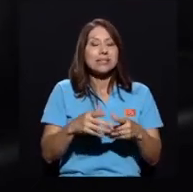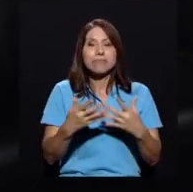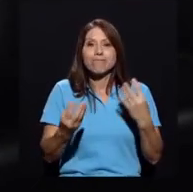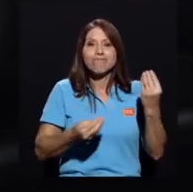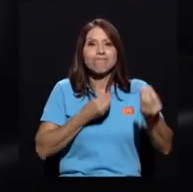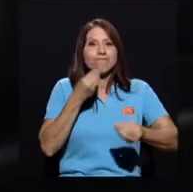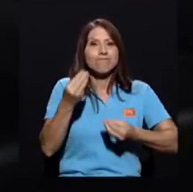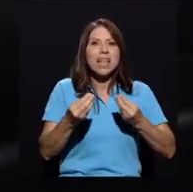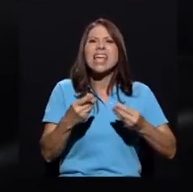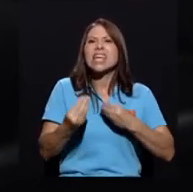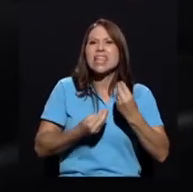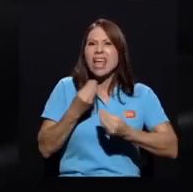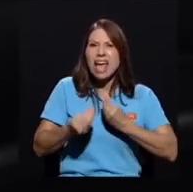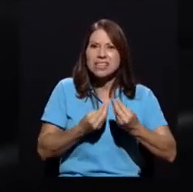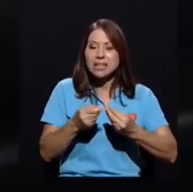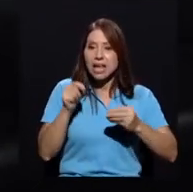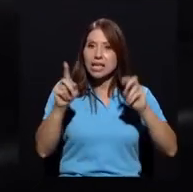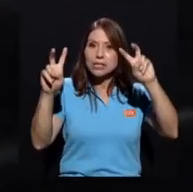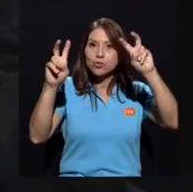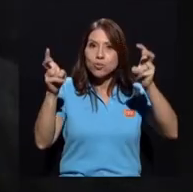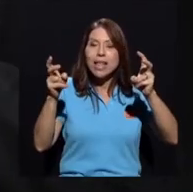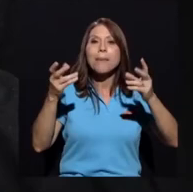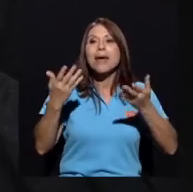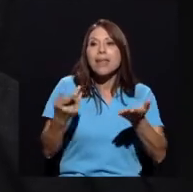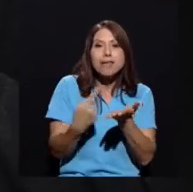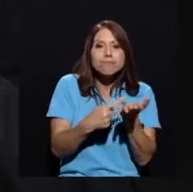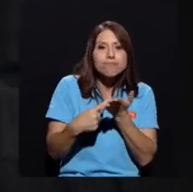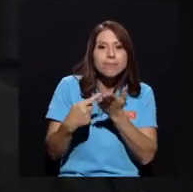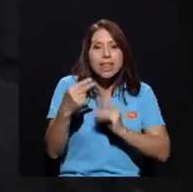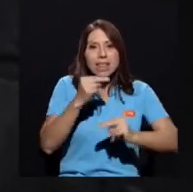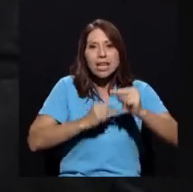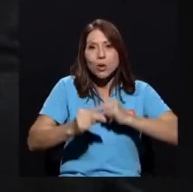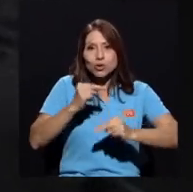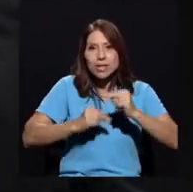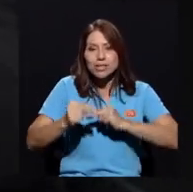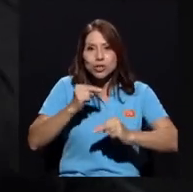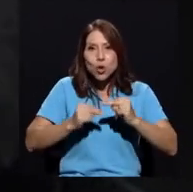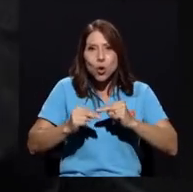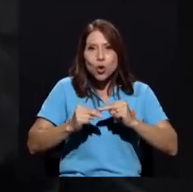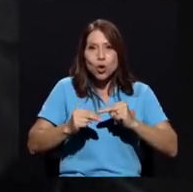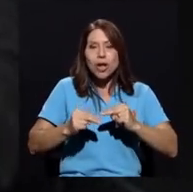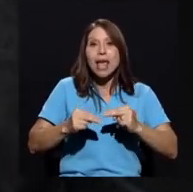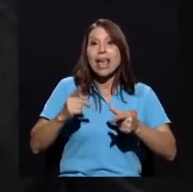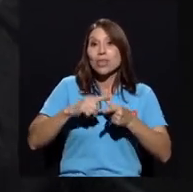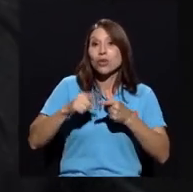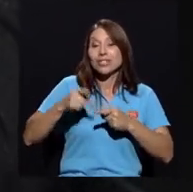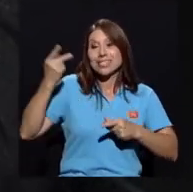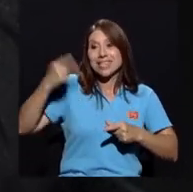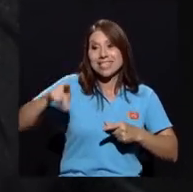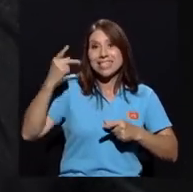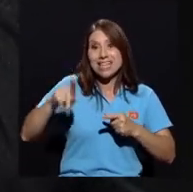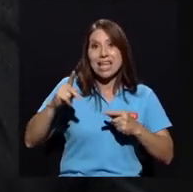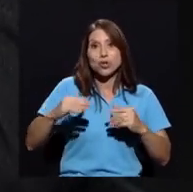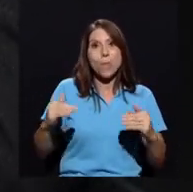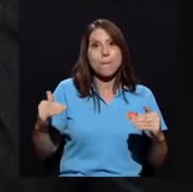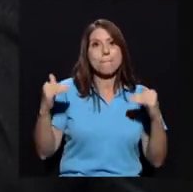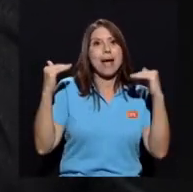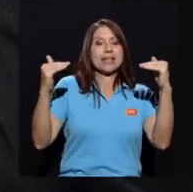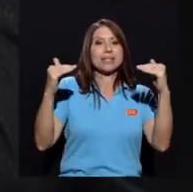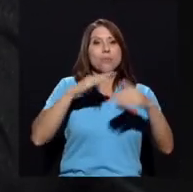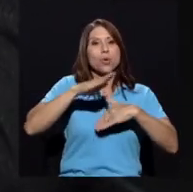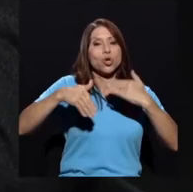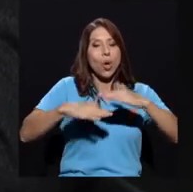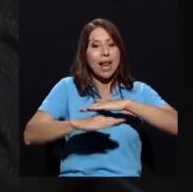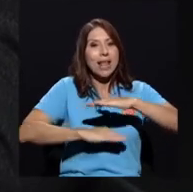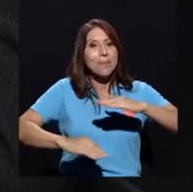hacen es que este es un tema de negociación al máximo, ponen a riesgo máximo todas las bases de negociación, la más grande,